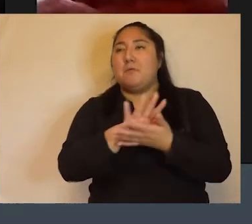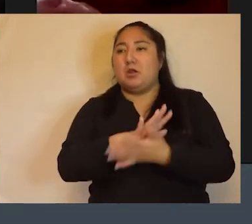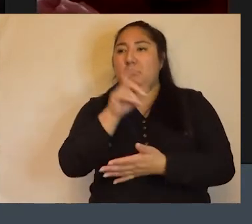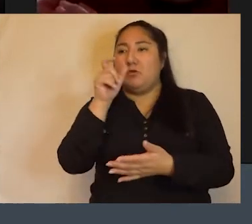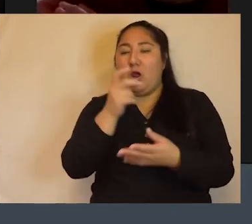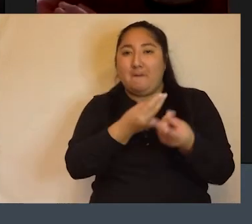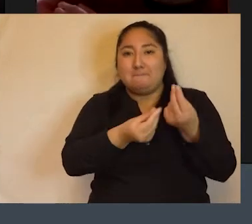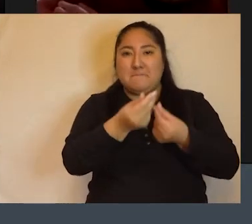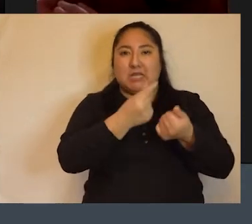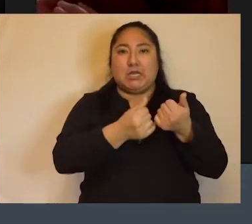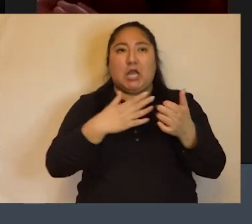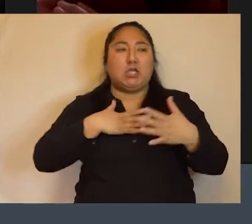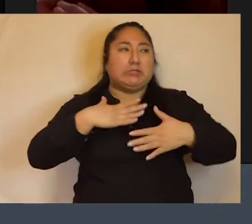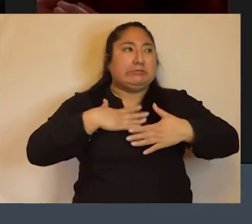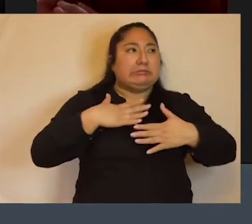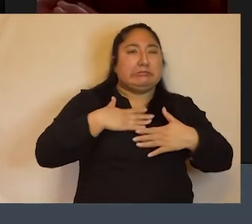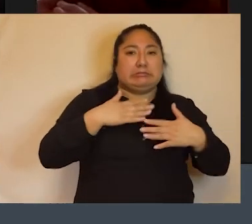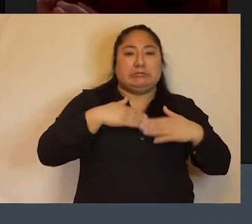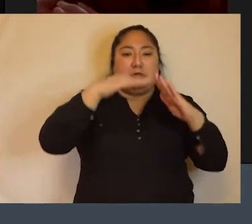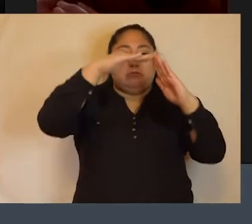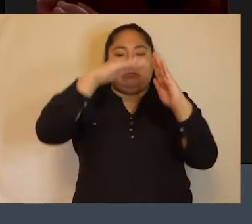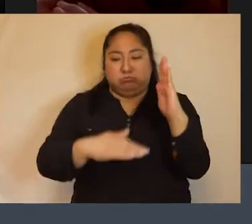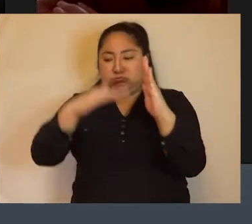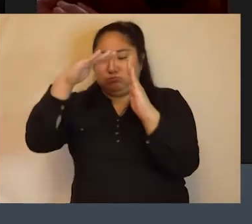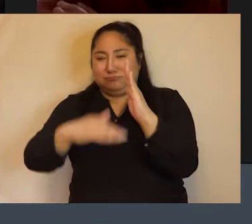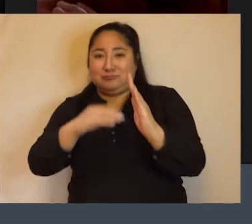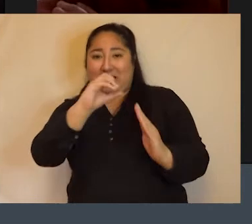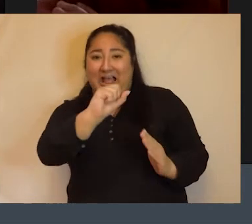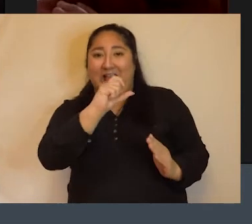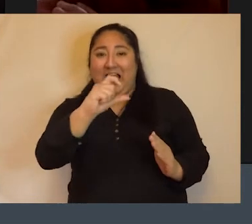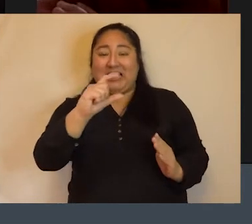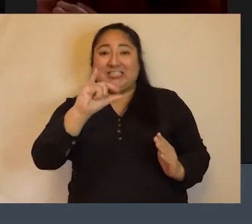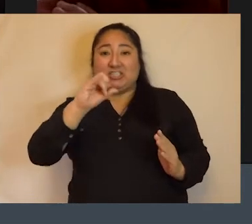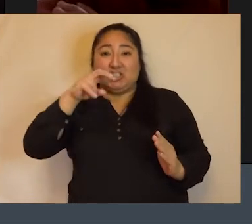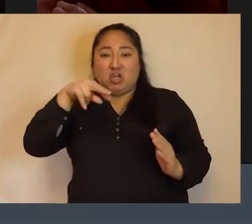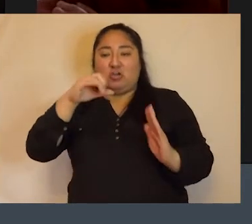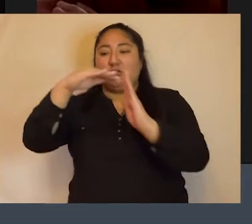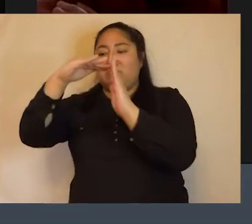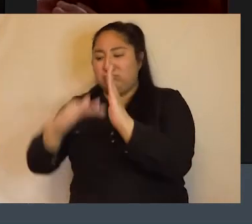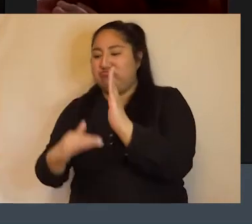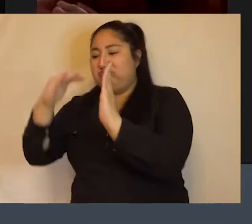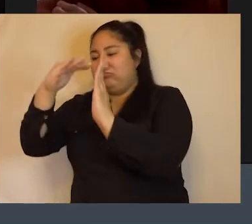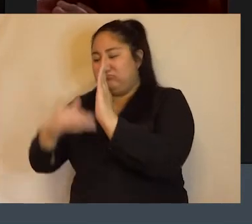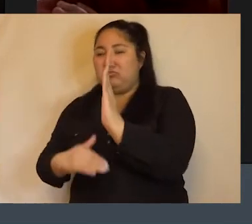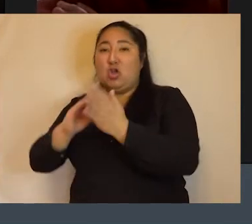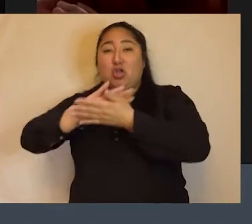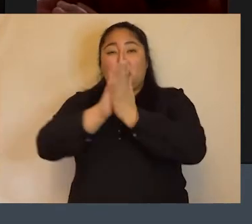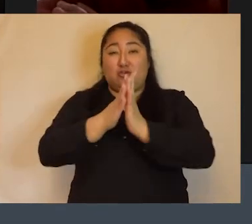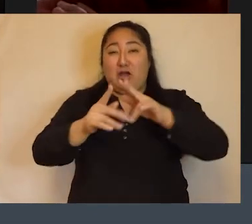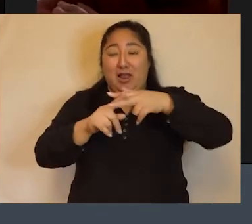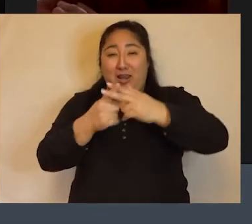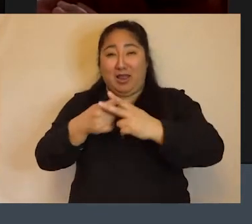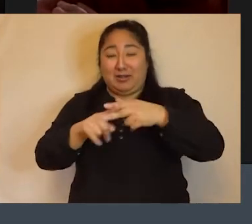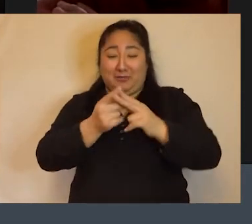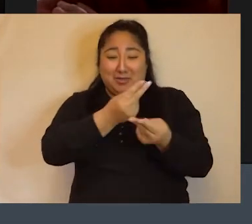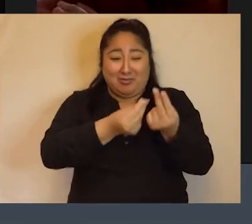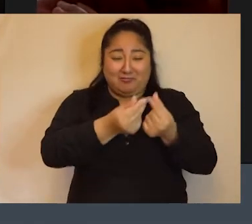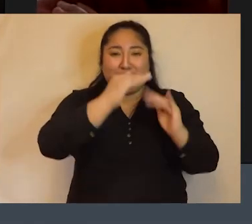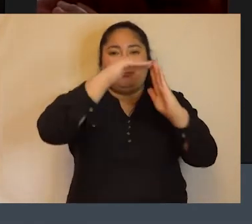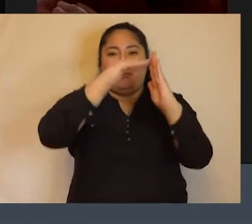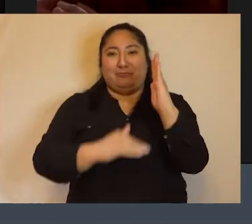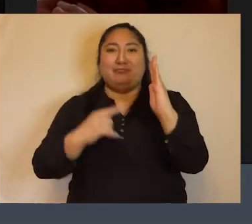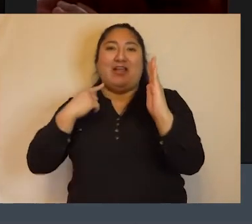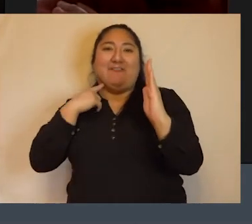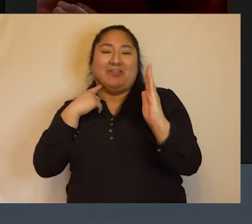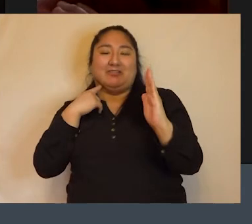de pánico, todo el mercado va para abajo. Todas las acciones caen, todos los bonos se ven afectados, etc. Todos los instrumentos financieros se